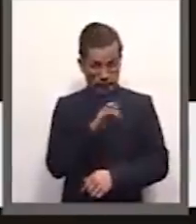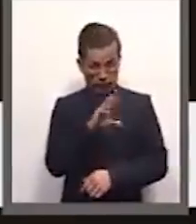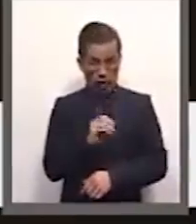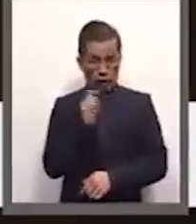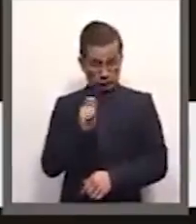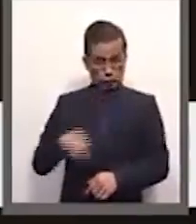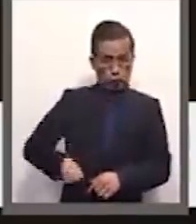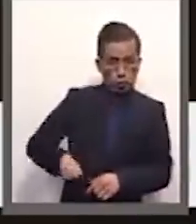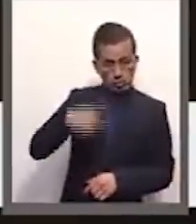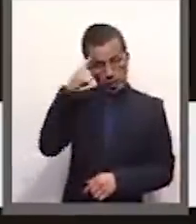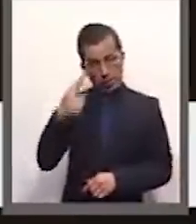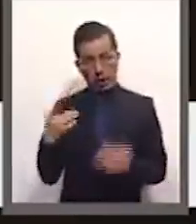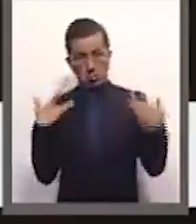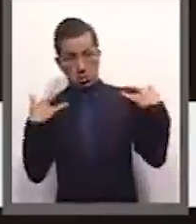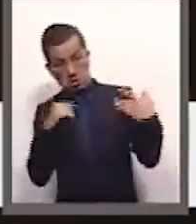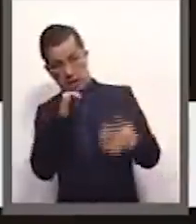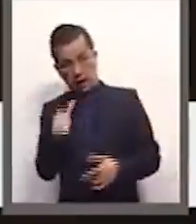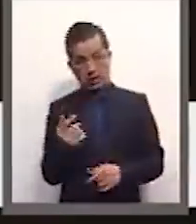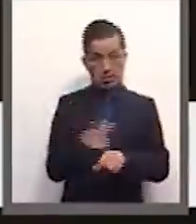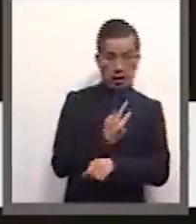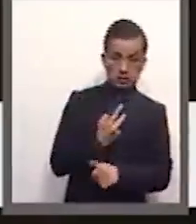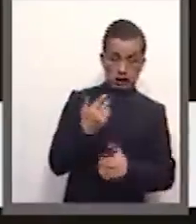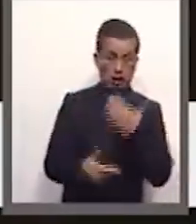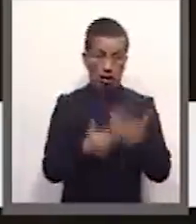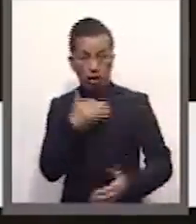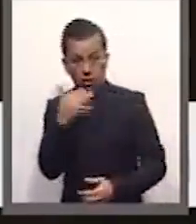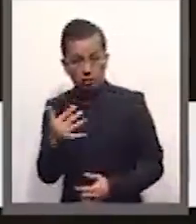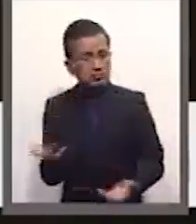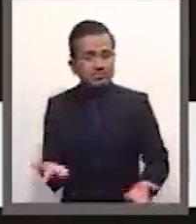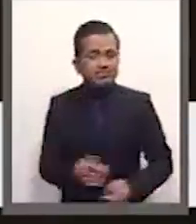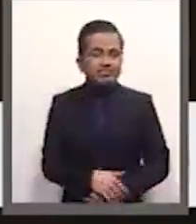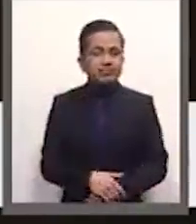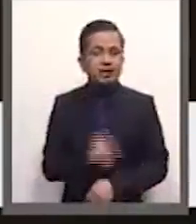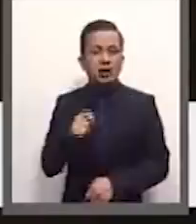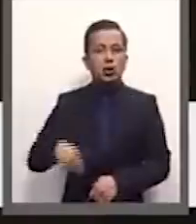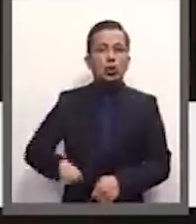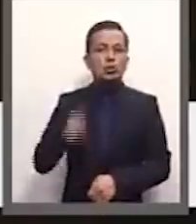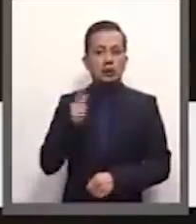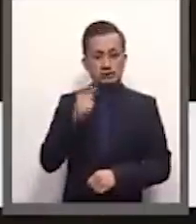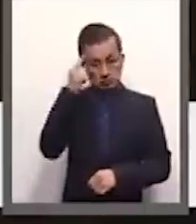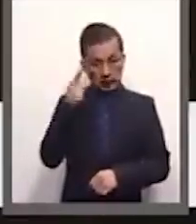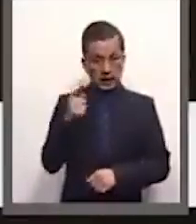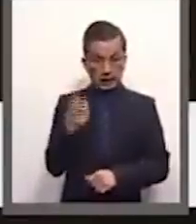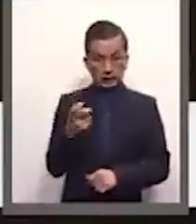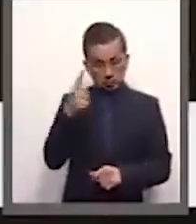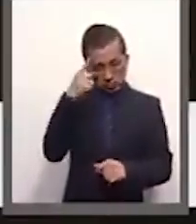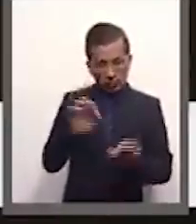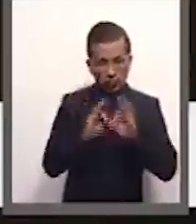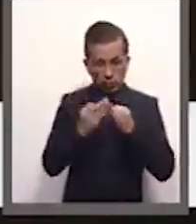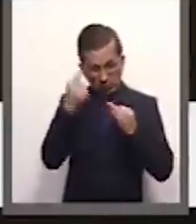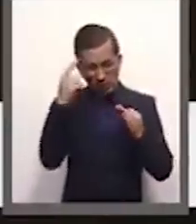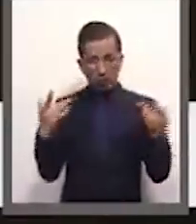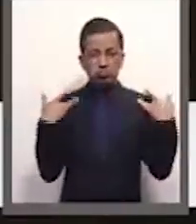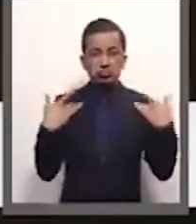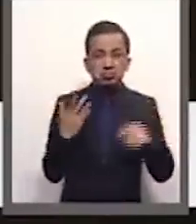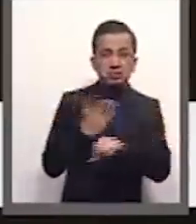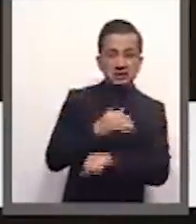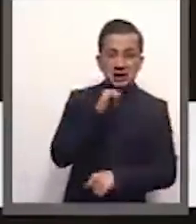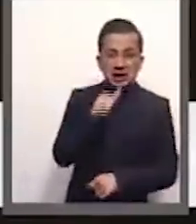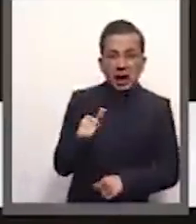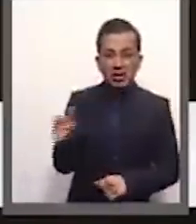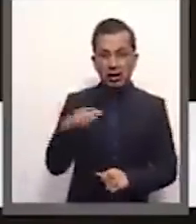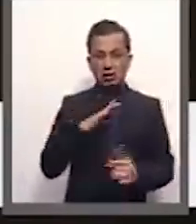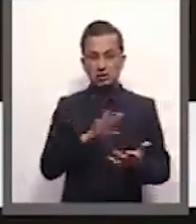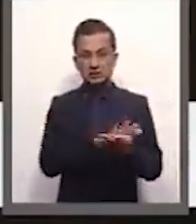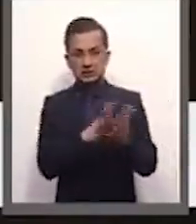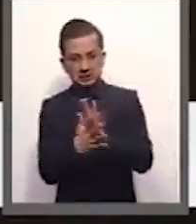la impunidad. Es este sistema político que se basa en la impunidad, en la red de complicidades desde